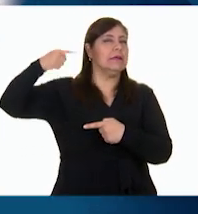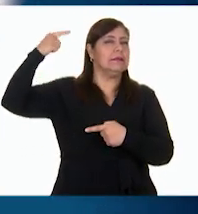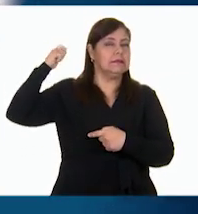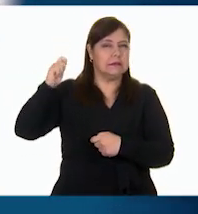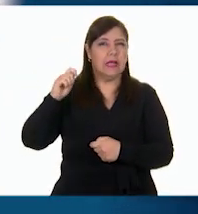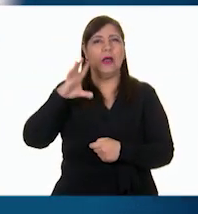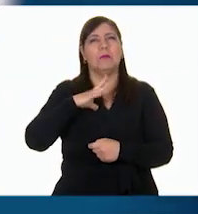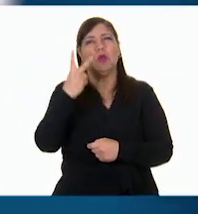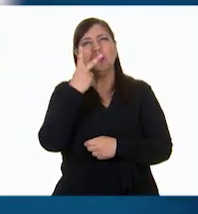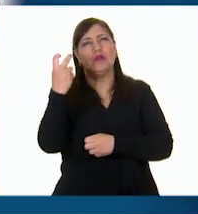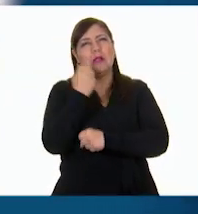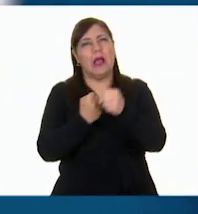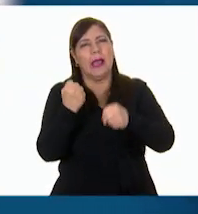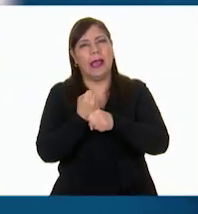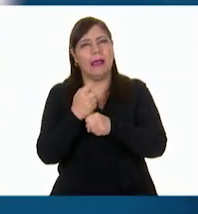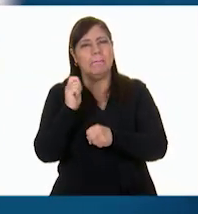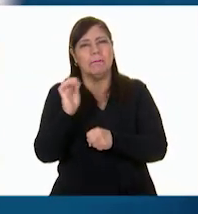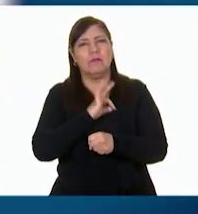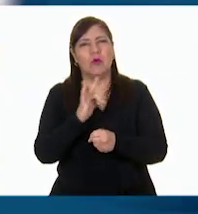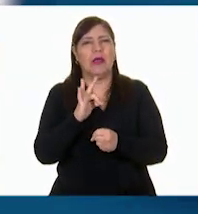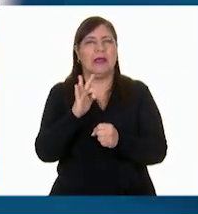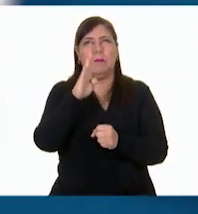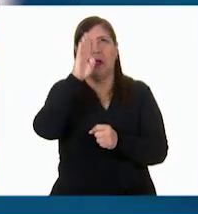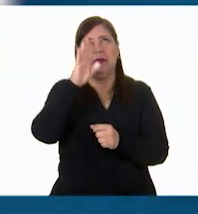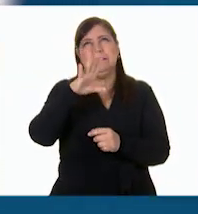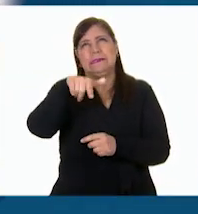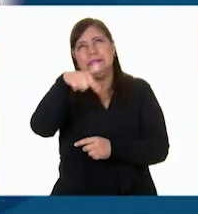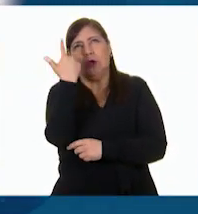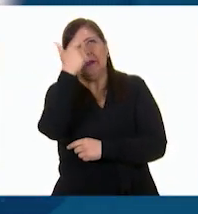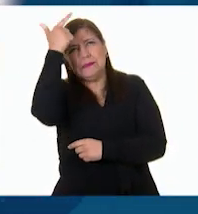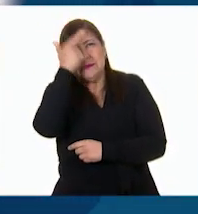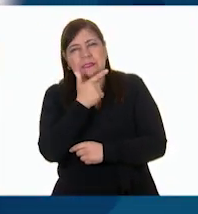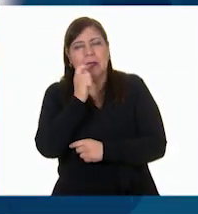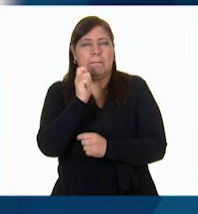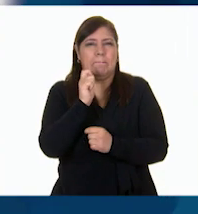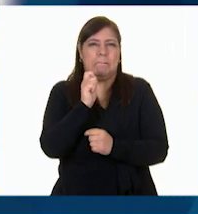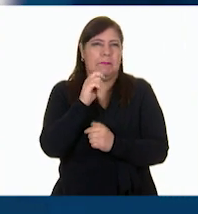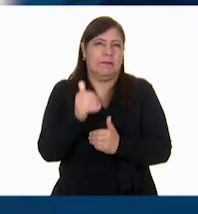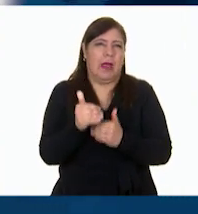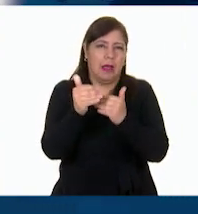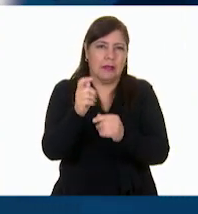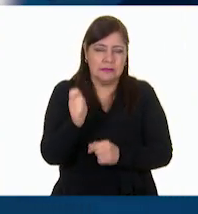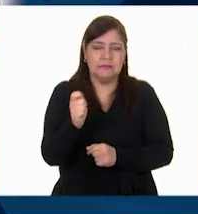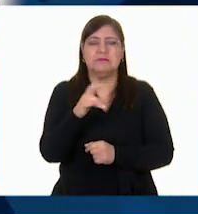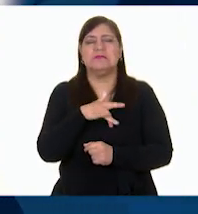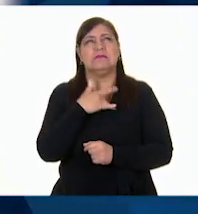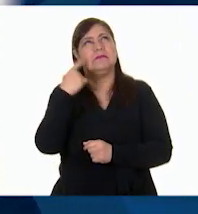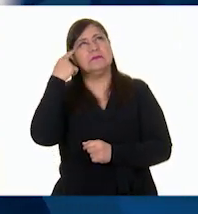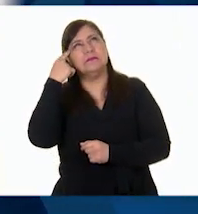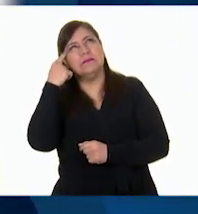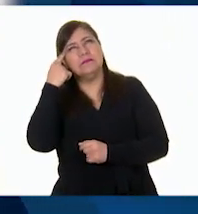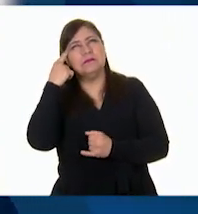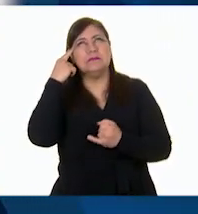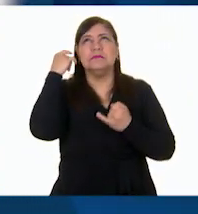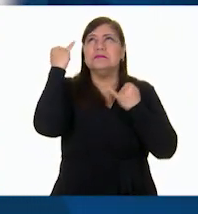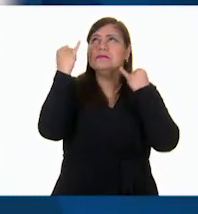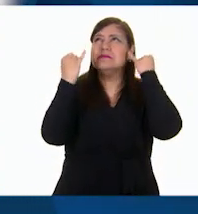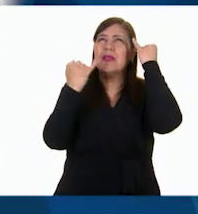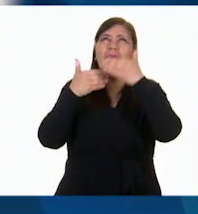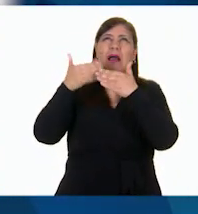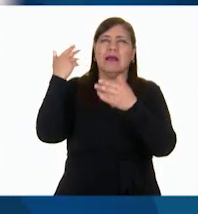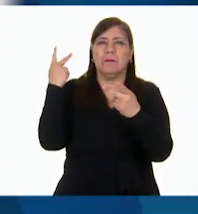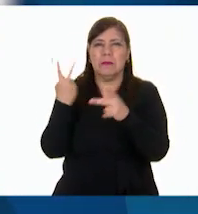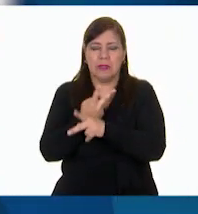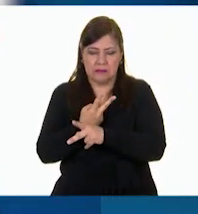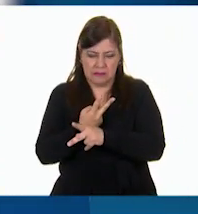postergar por 200 años la ineludible medianoche. Se imaginó al pasado como una tenebrosa región desconocida, pero se preguntó,